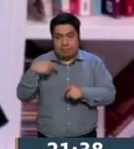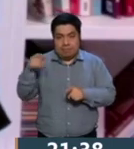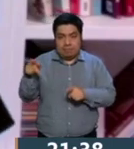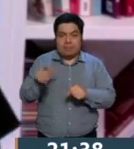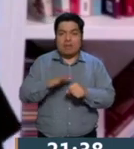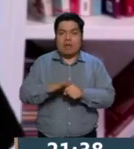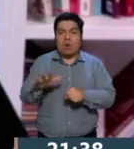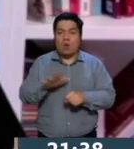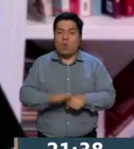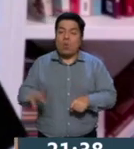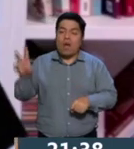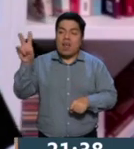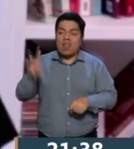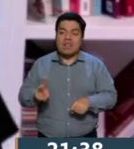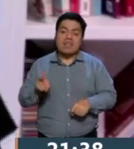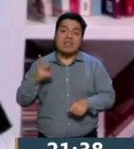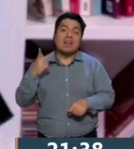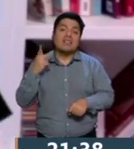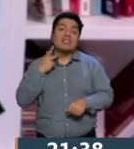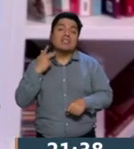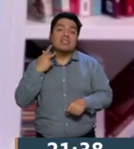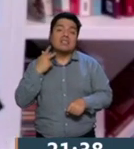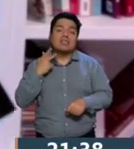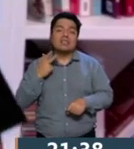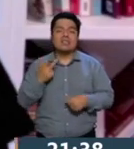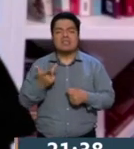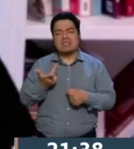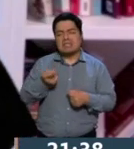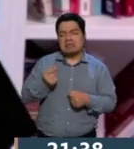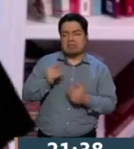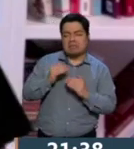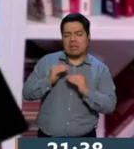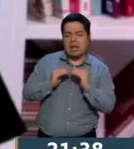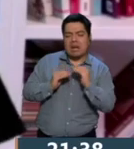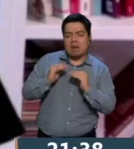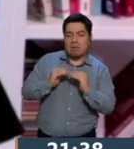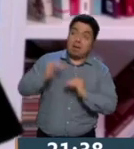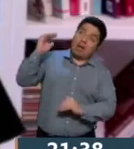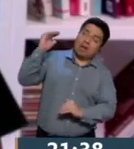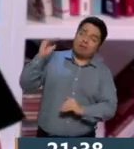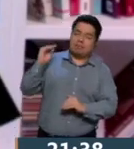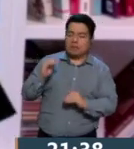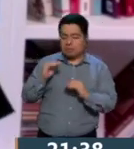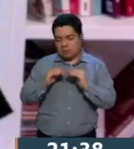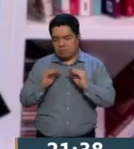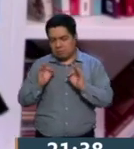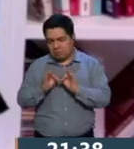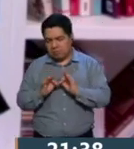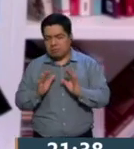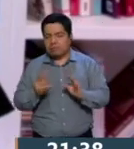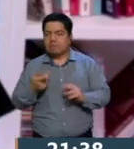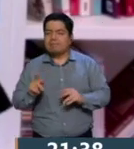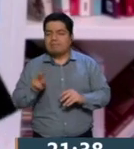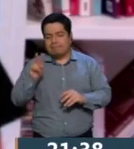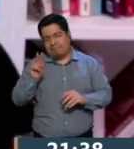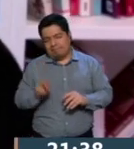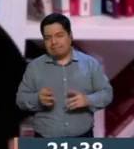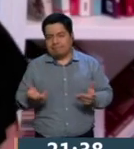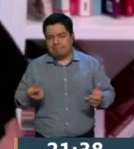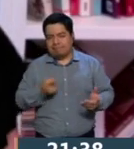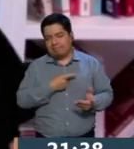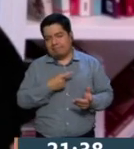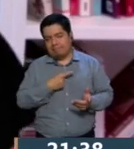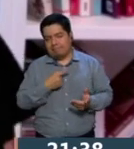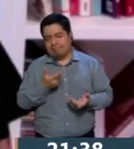la realidad política del país que se tiene, un poco más, un poco menos, no te voy a decir que exacto, pero hay una realidad de la cual son